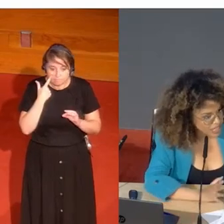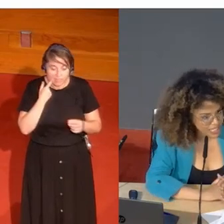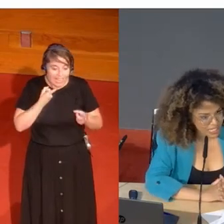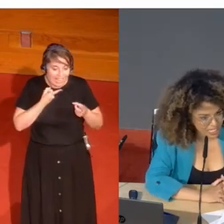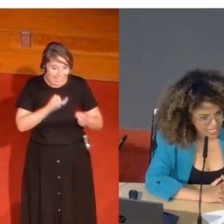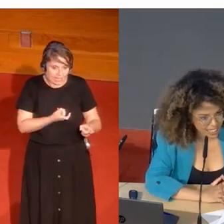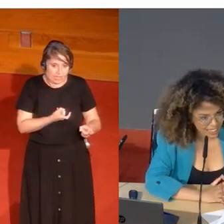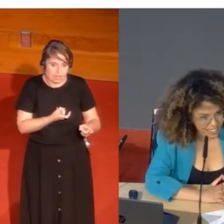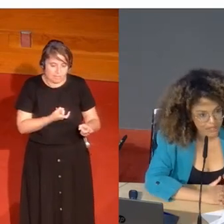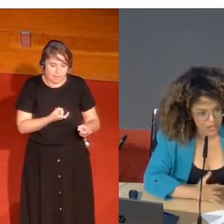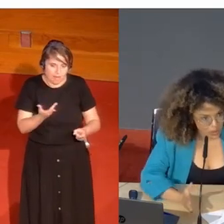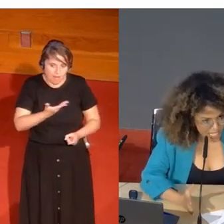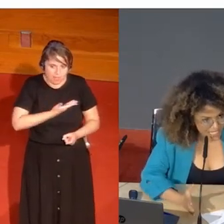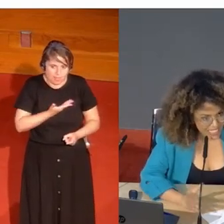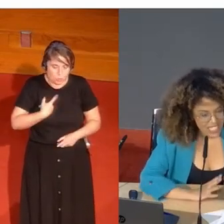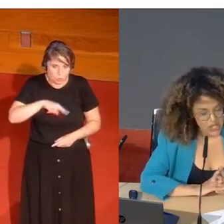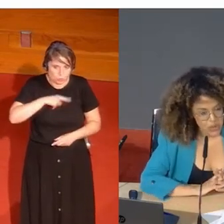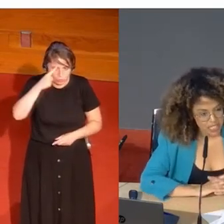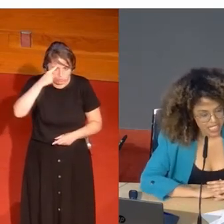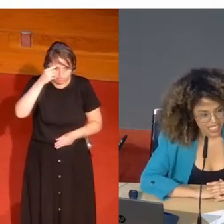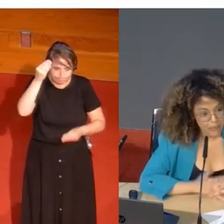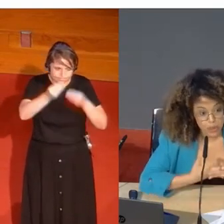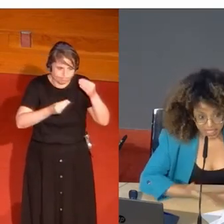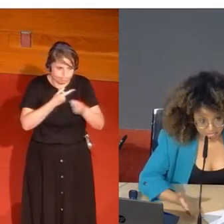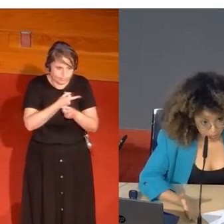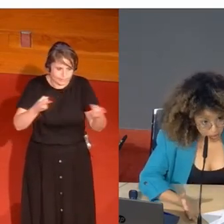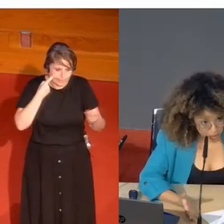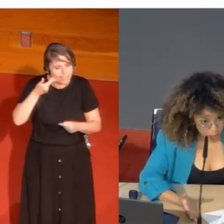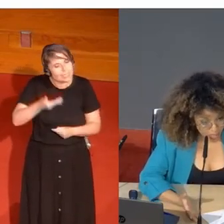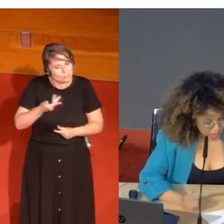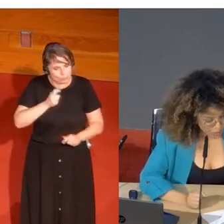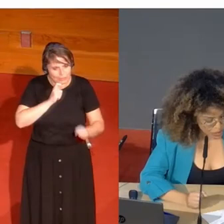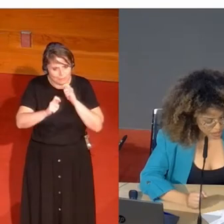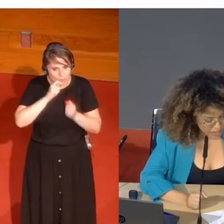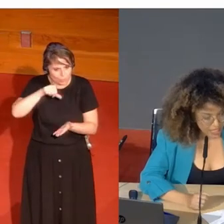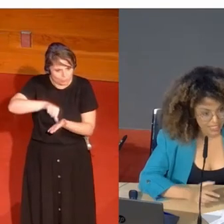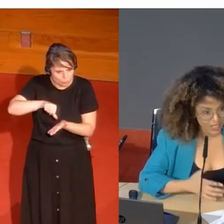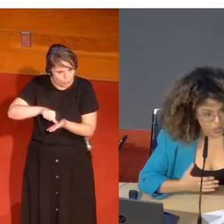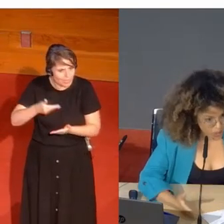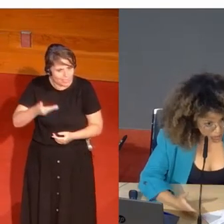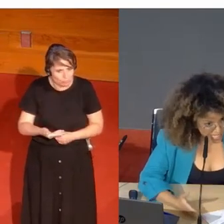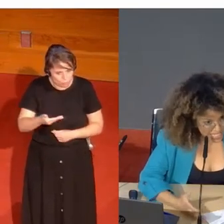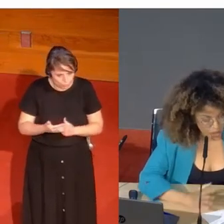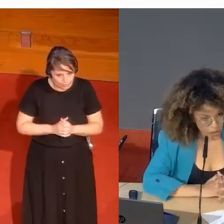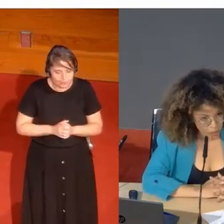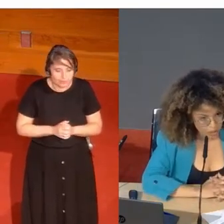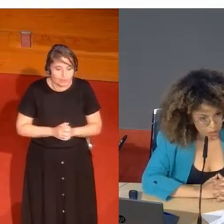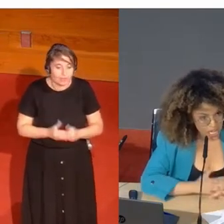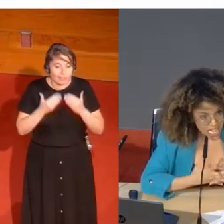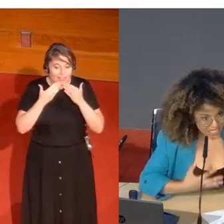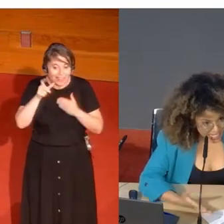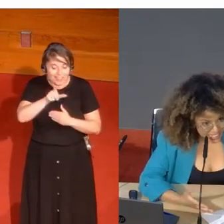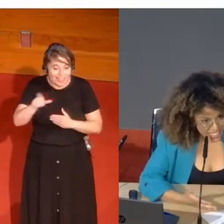guerra nos tiene que que hacer reflexionar sobre la importancia del periodismo local como os decía e los gracias a los